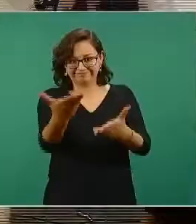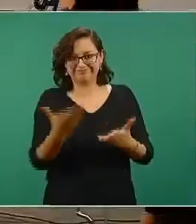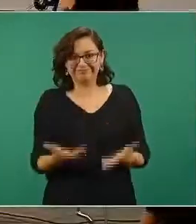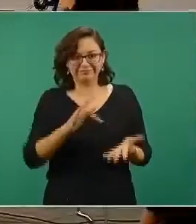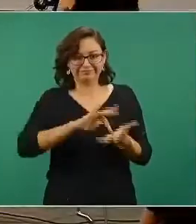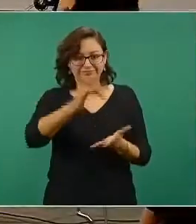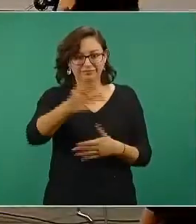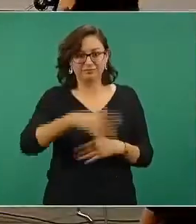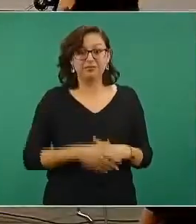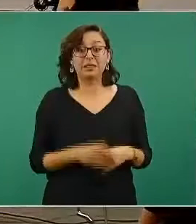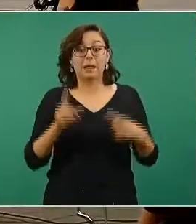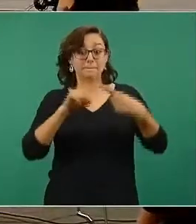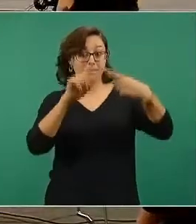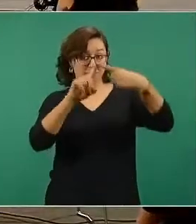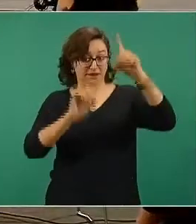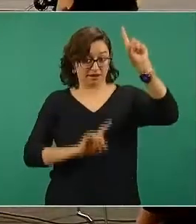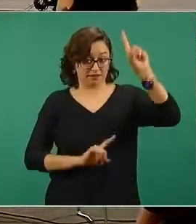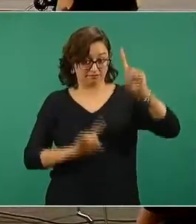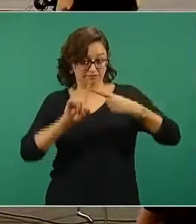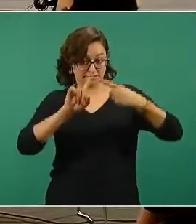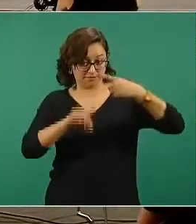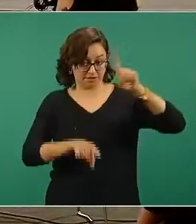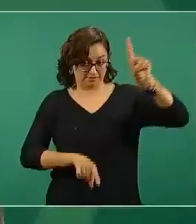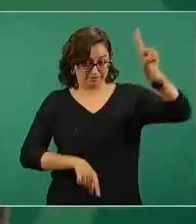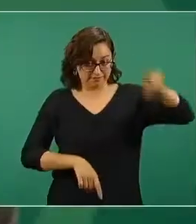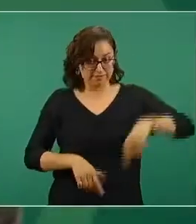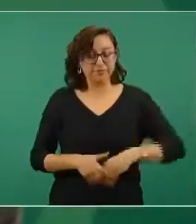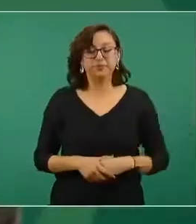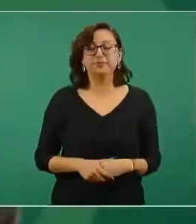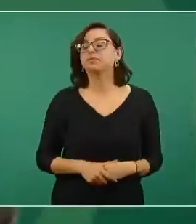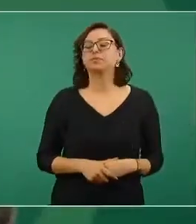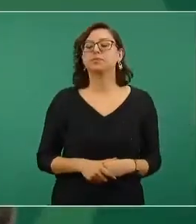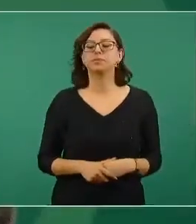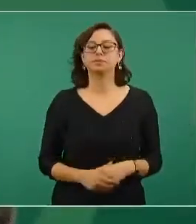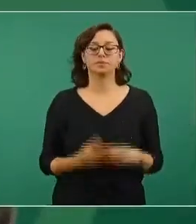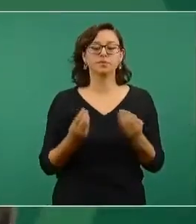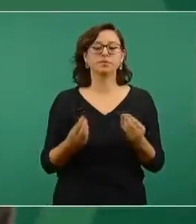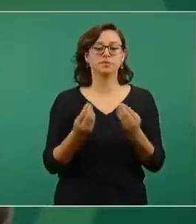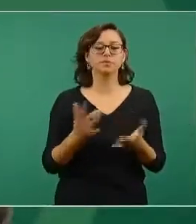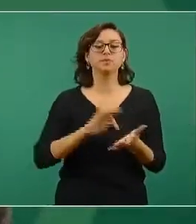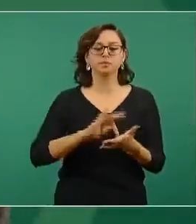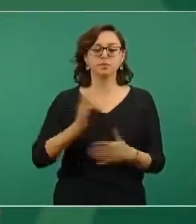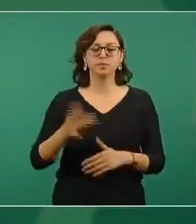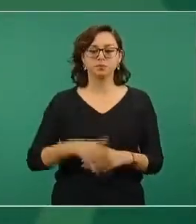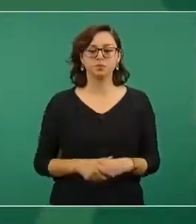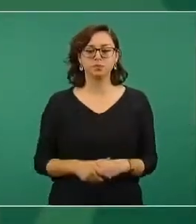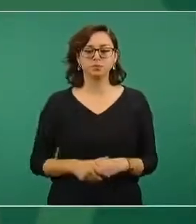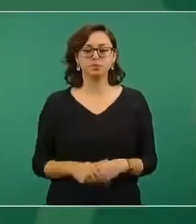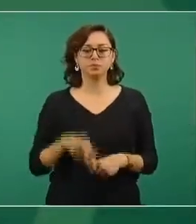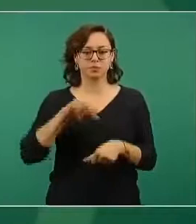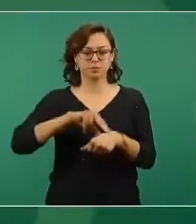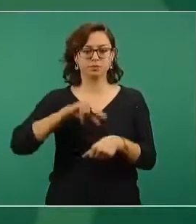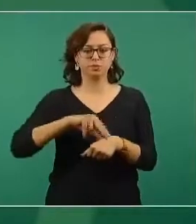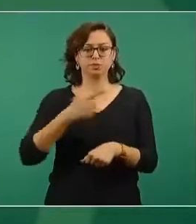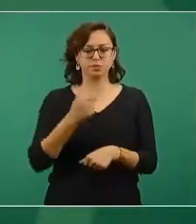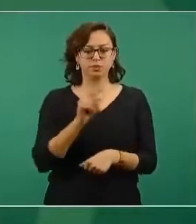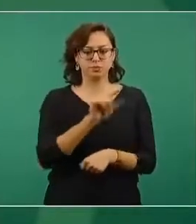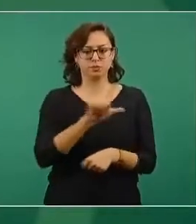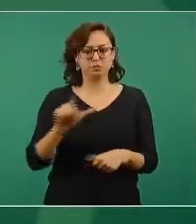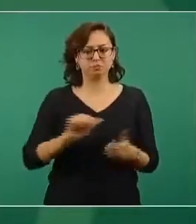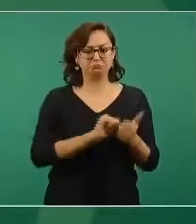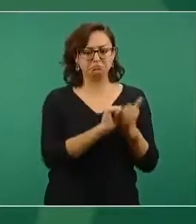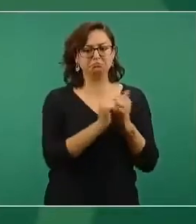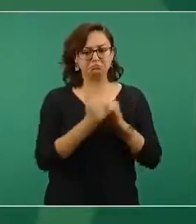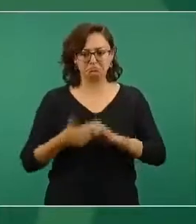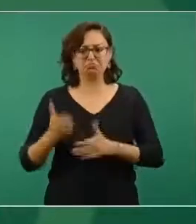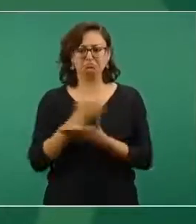Gracias. Primera. Muchas gracias y muchas gracias por el interés. Sí, el doctor López-Gatell está evolucionando muy bien